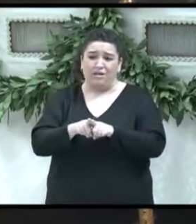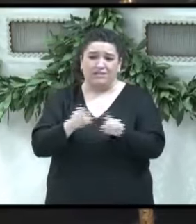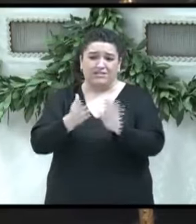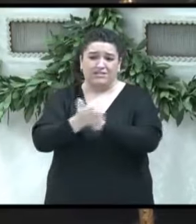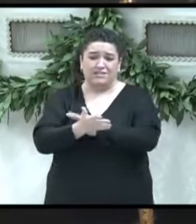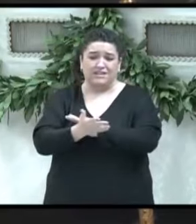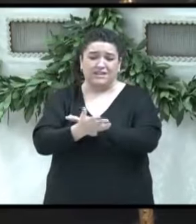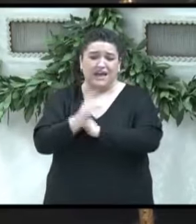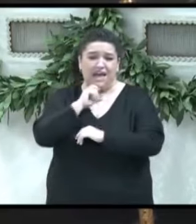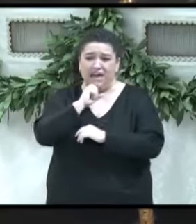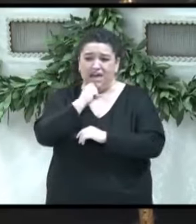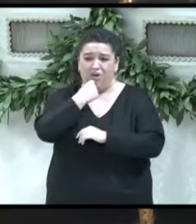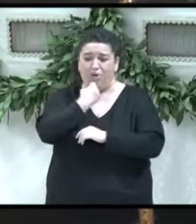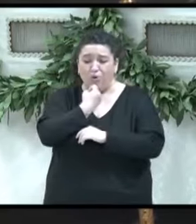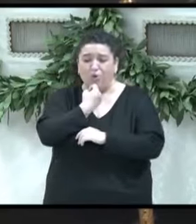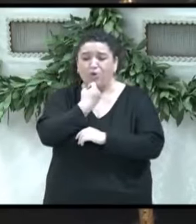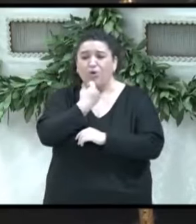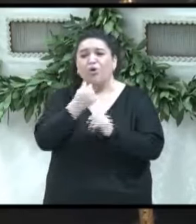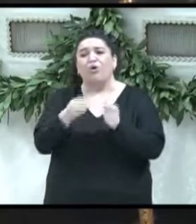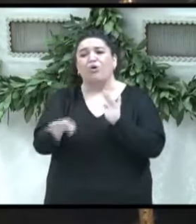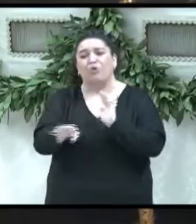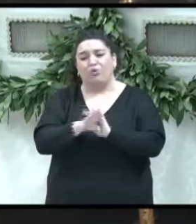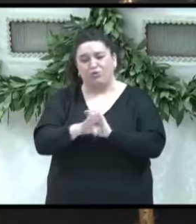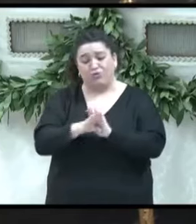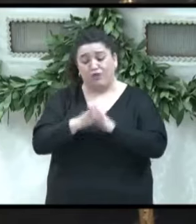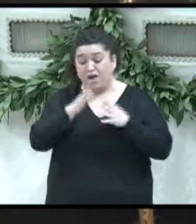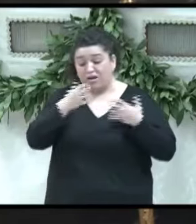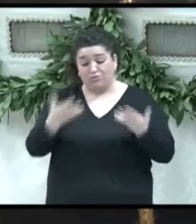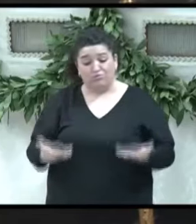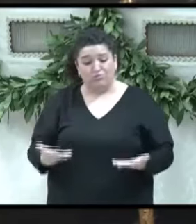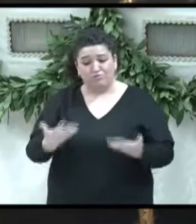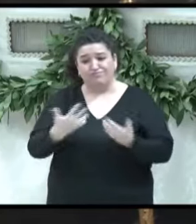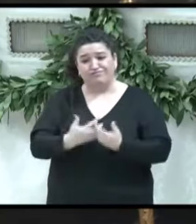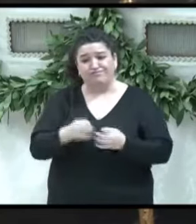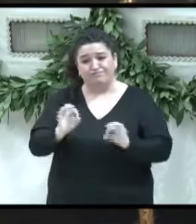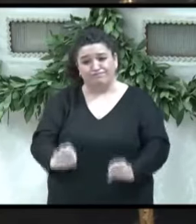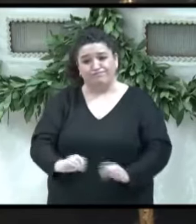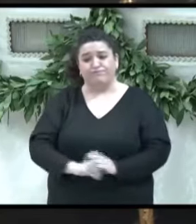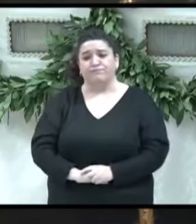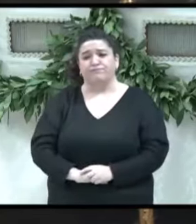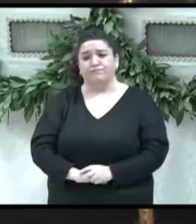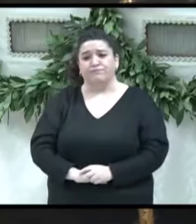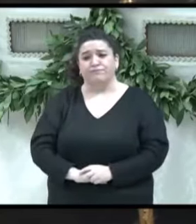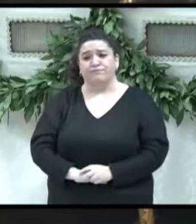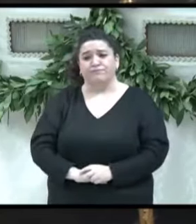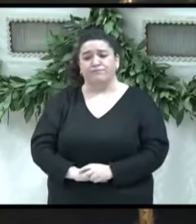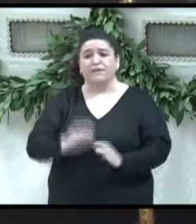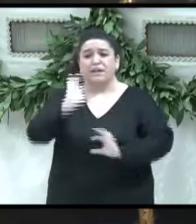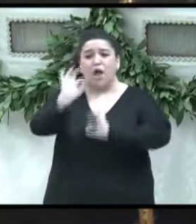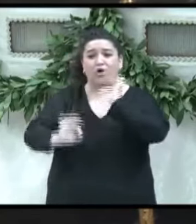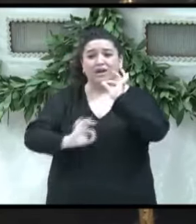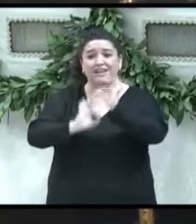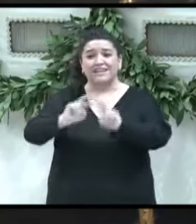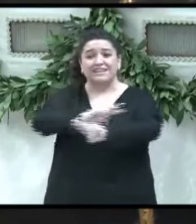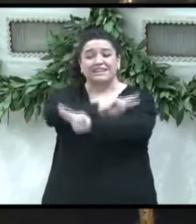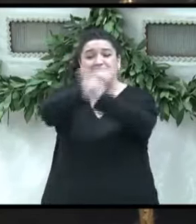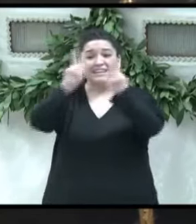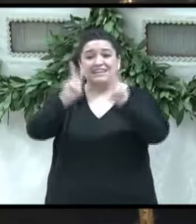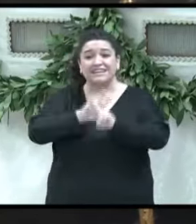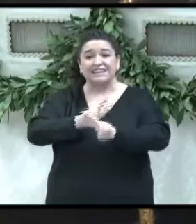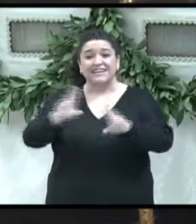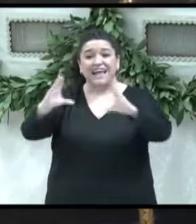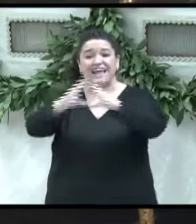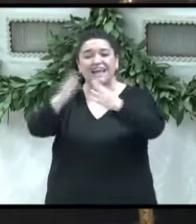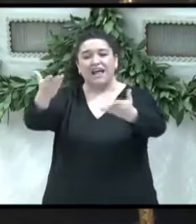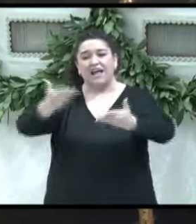odio sigue siendo actual la organización internacional ayuda a la